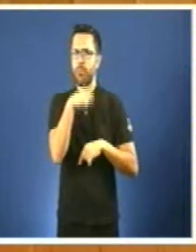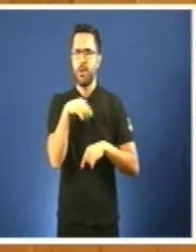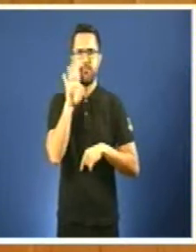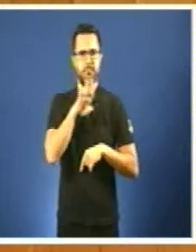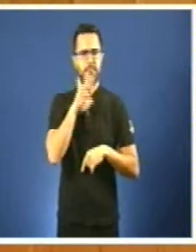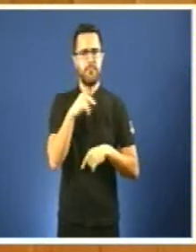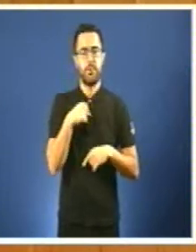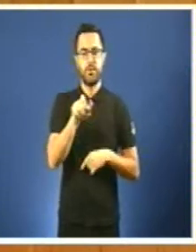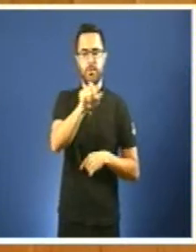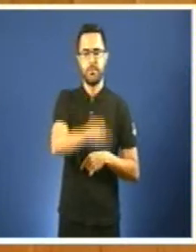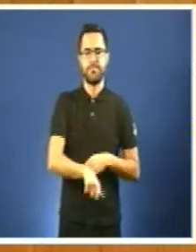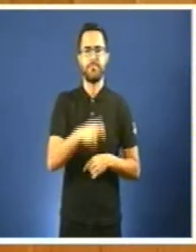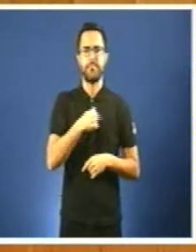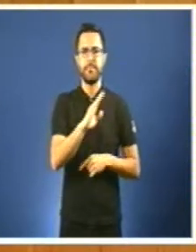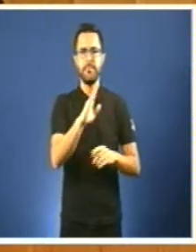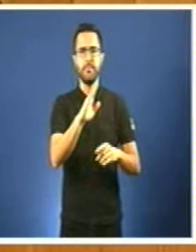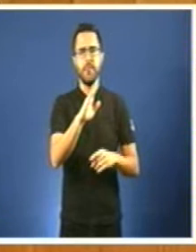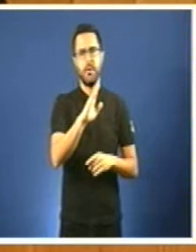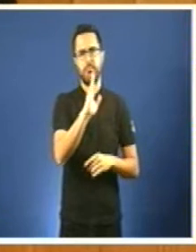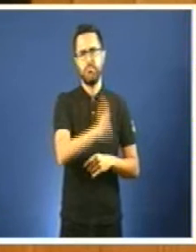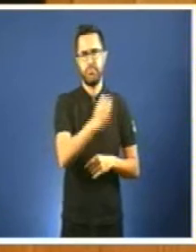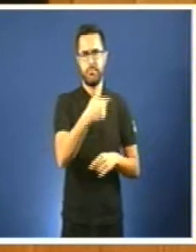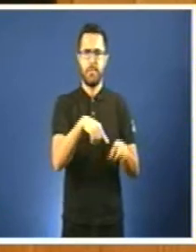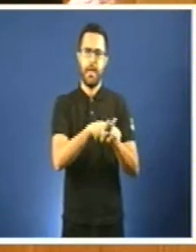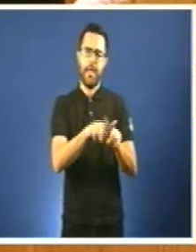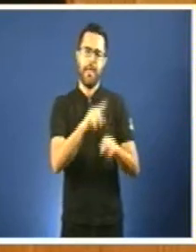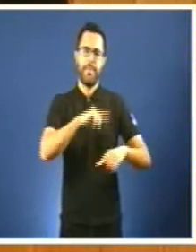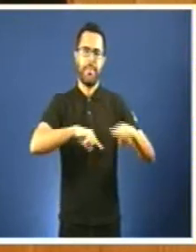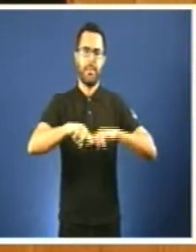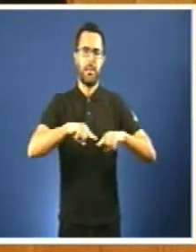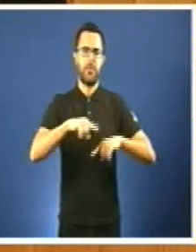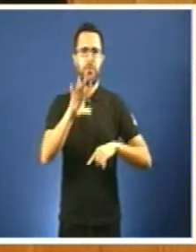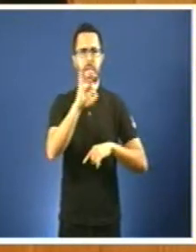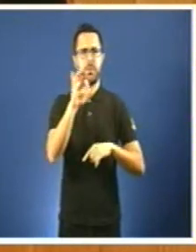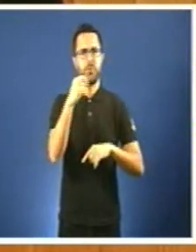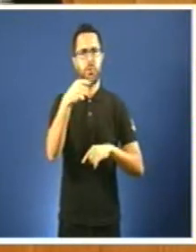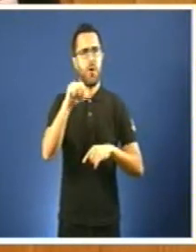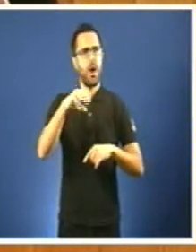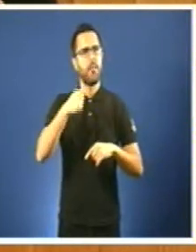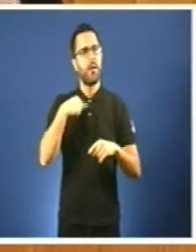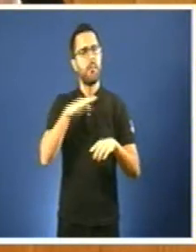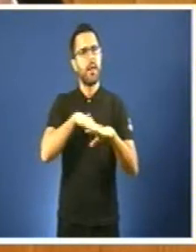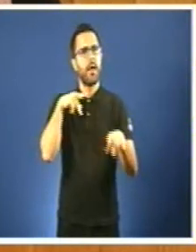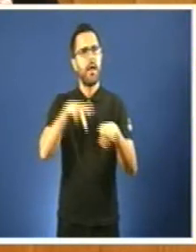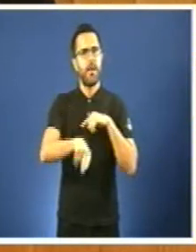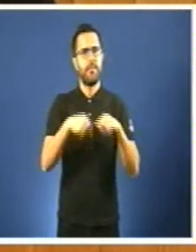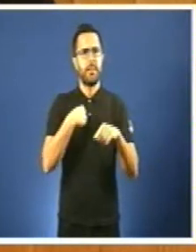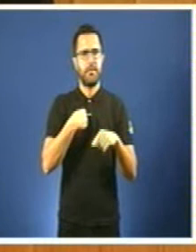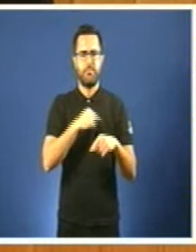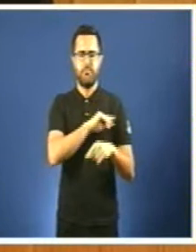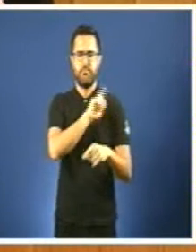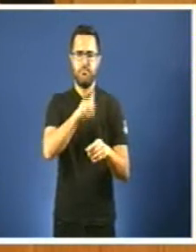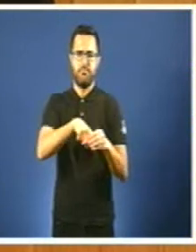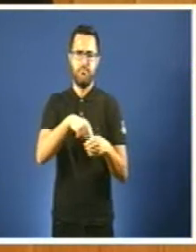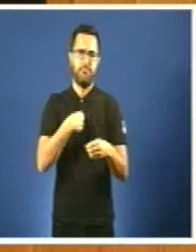Sogama para que non interferise neste debate o mesmo que fixo Rajoy con Ana Mato. Pero esa non é a súa norma.